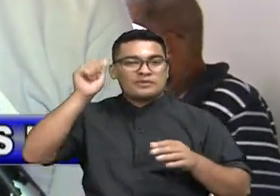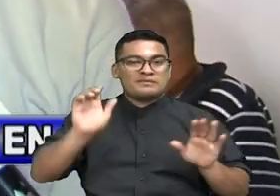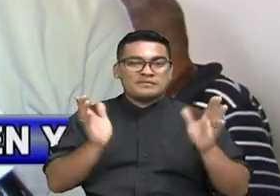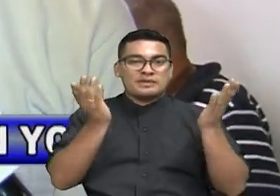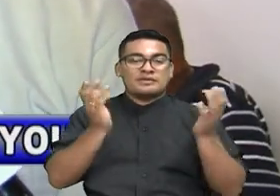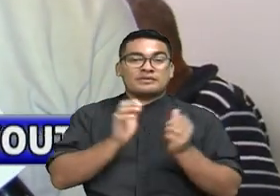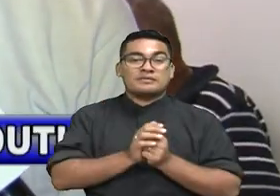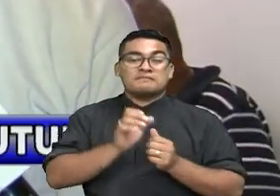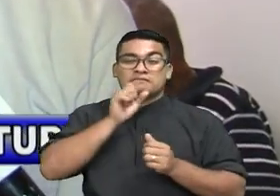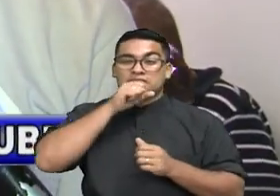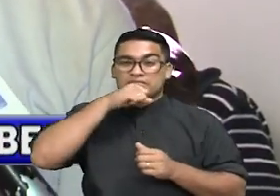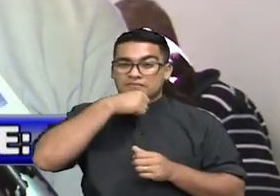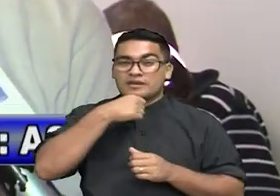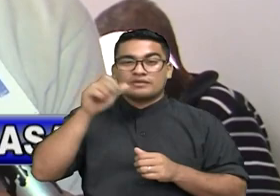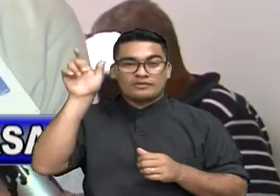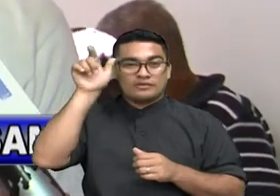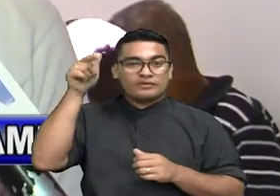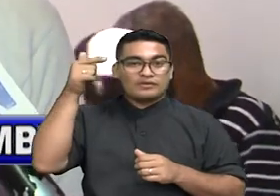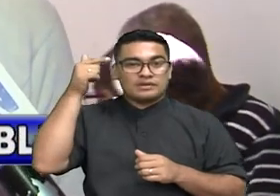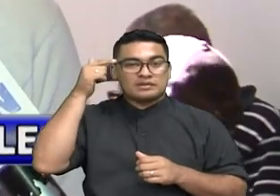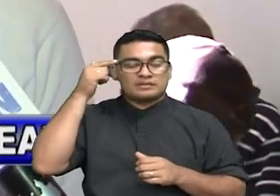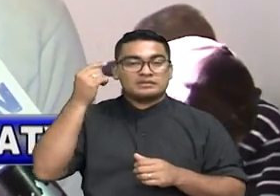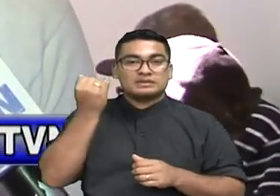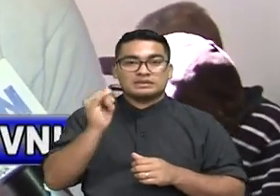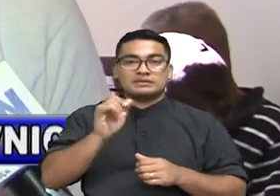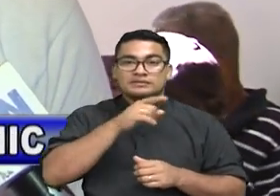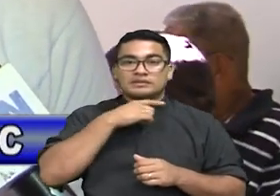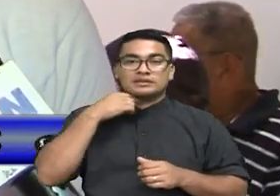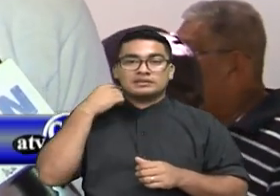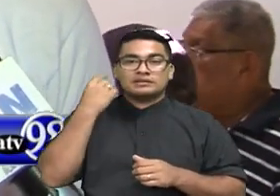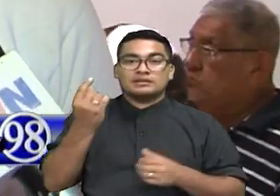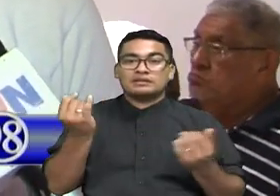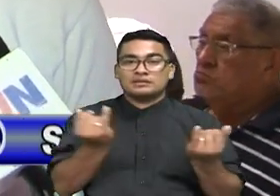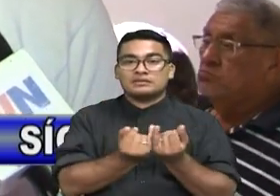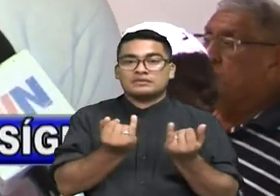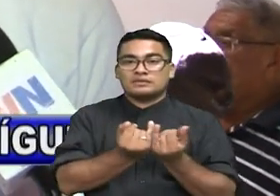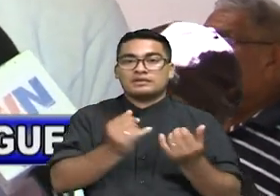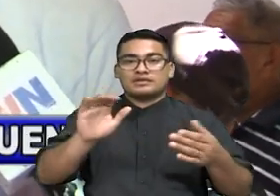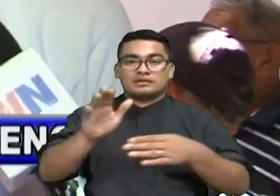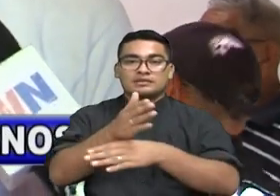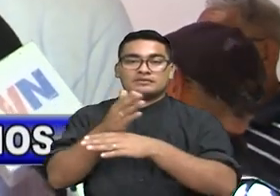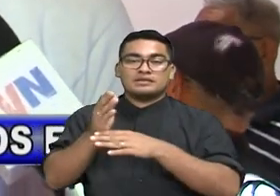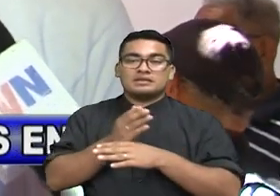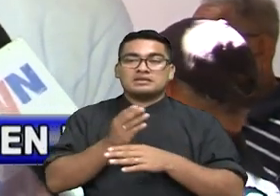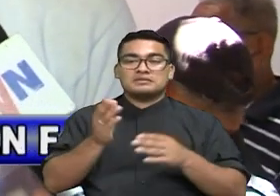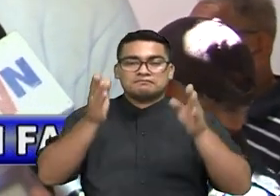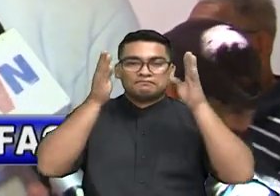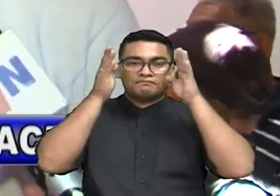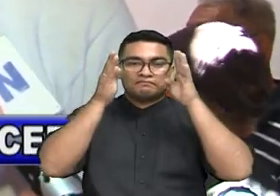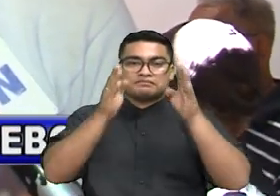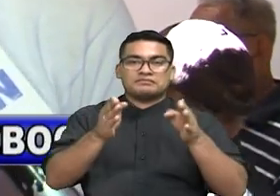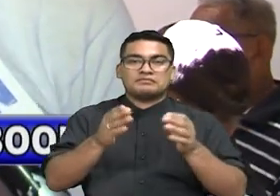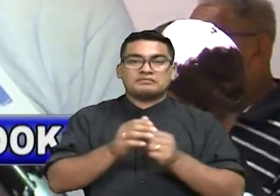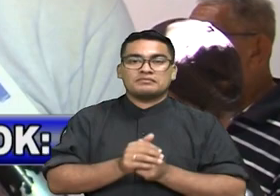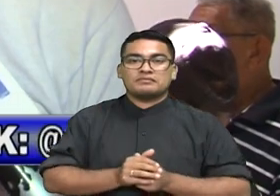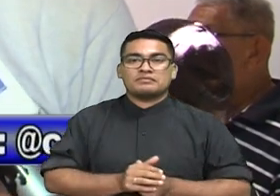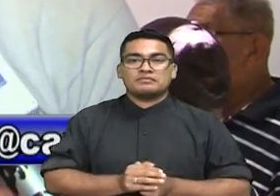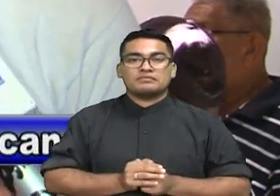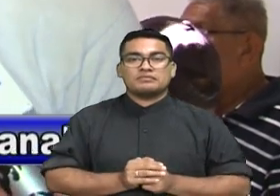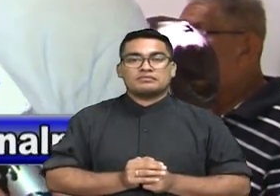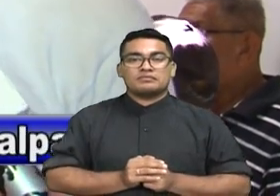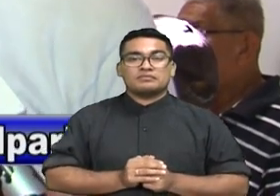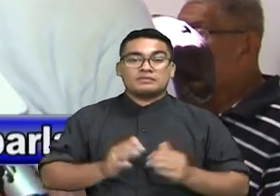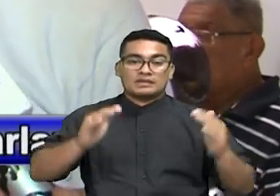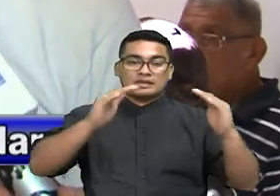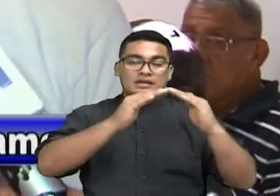son una prioridad para el gobierno. Claro que sí, por eso siempre hay diferentes áreas en las que nos atendemos, como es